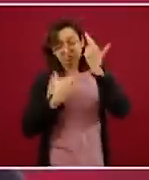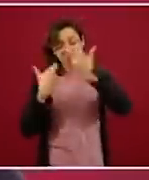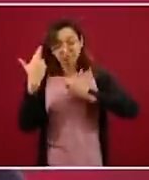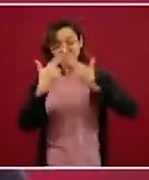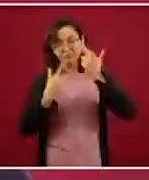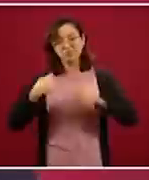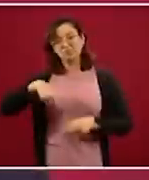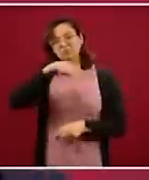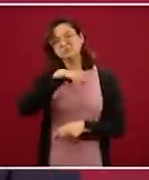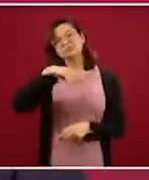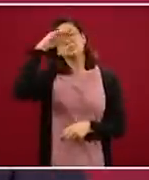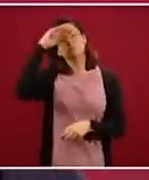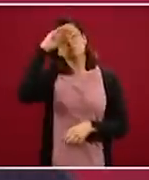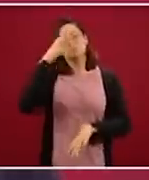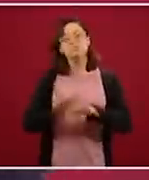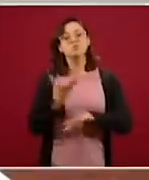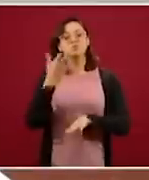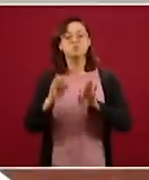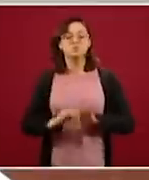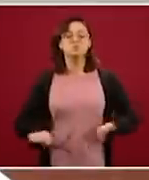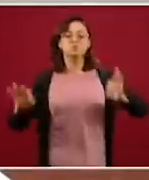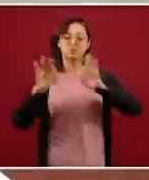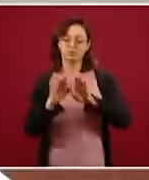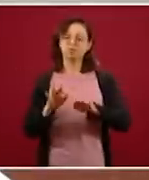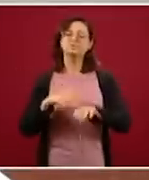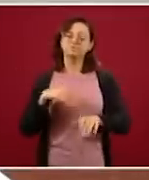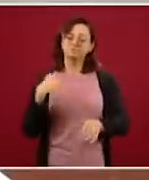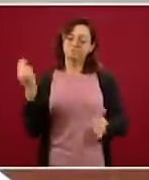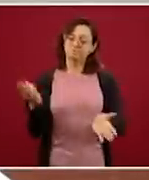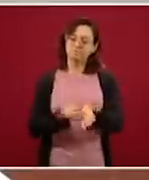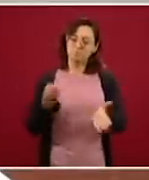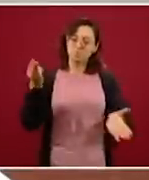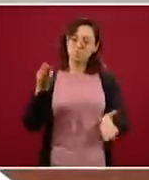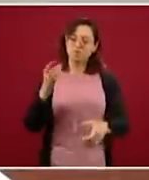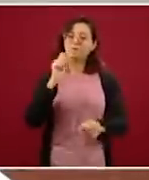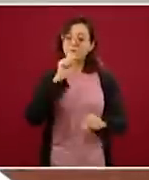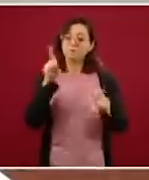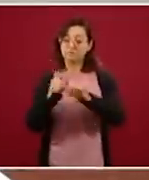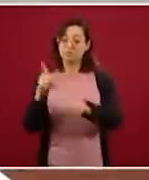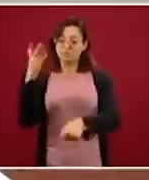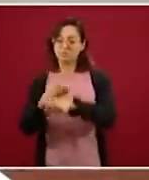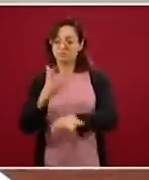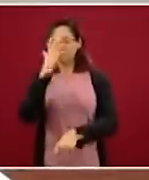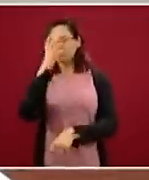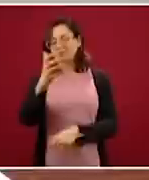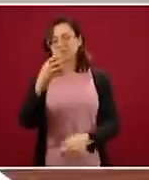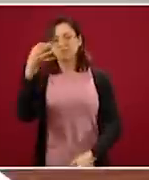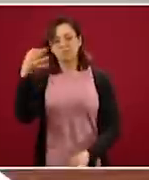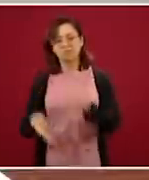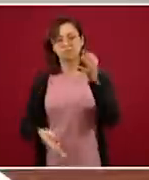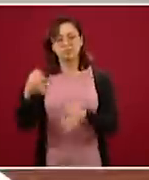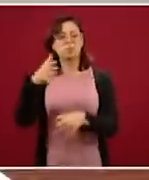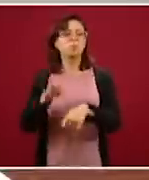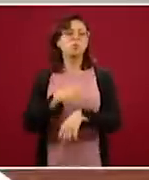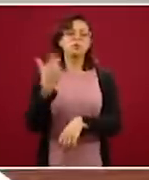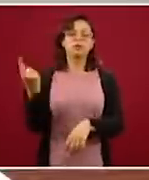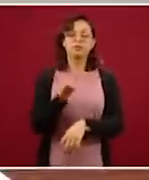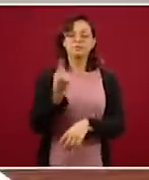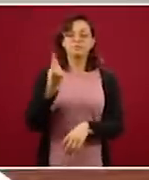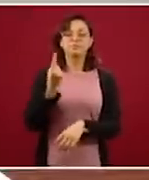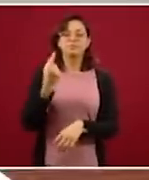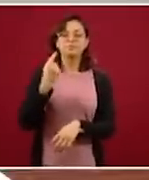parece fundamental que venga una sanción en el ámbito administrativo y en el ámbito penal. Lo anterior, ¿debido a qué? A